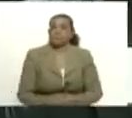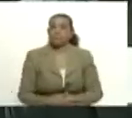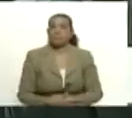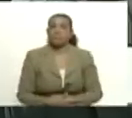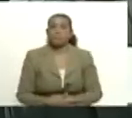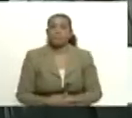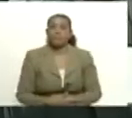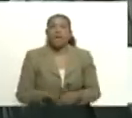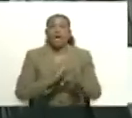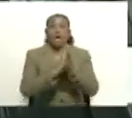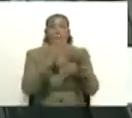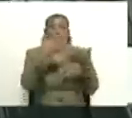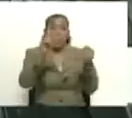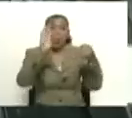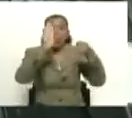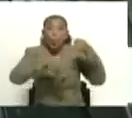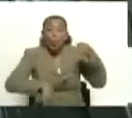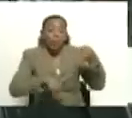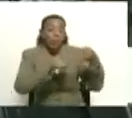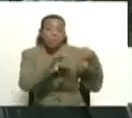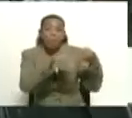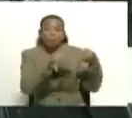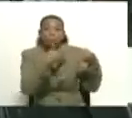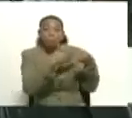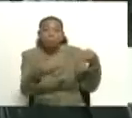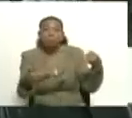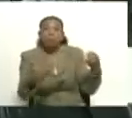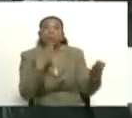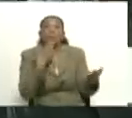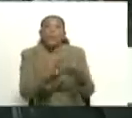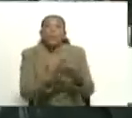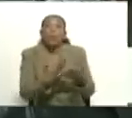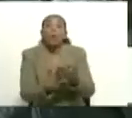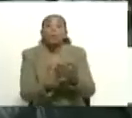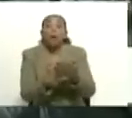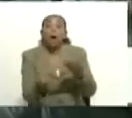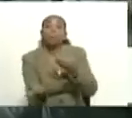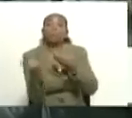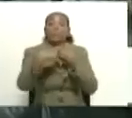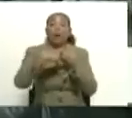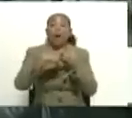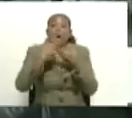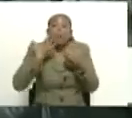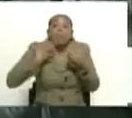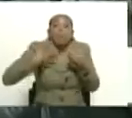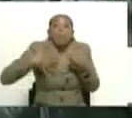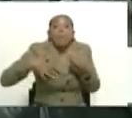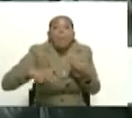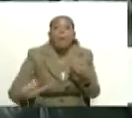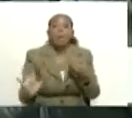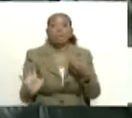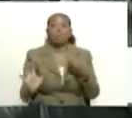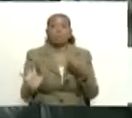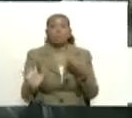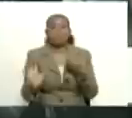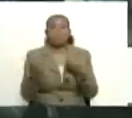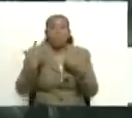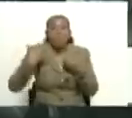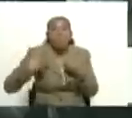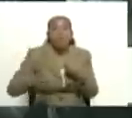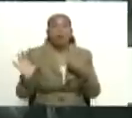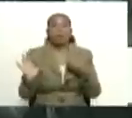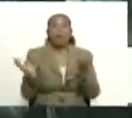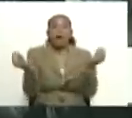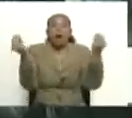Al finalizar, le dejamos una propuesta para incorporar un considerando y, por supuesto, uno